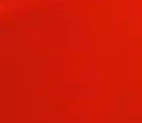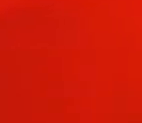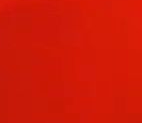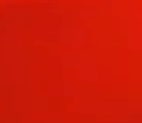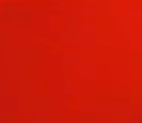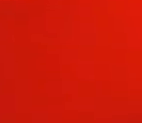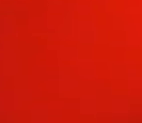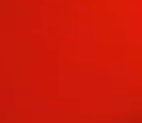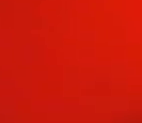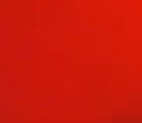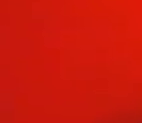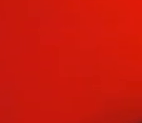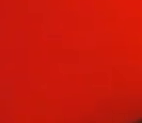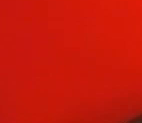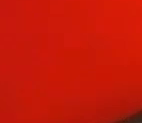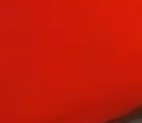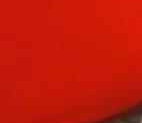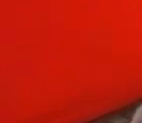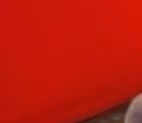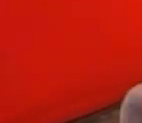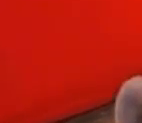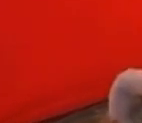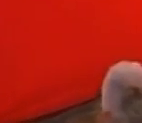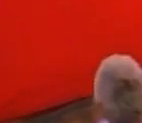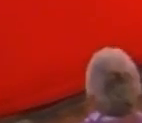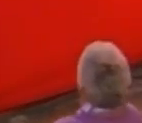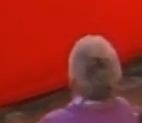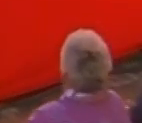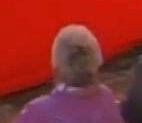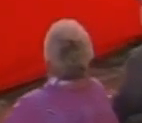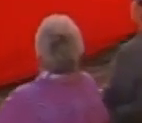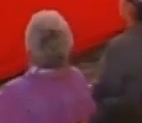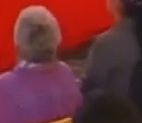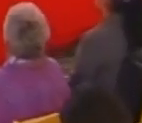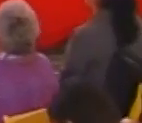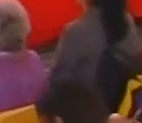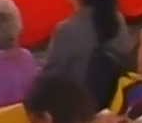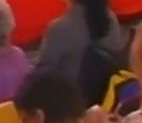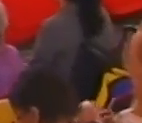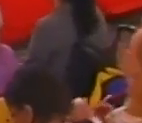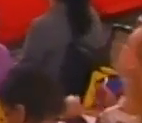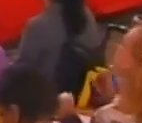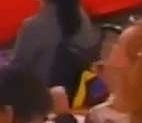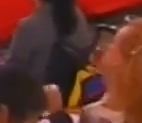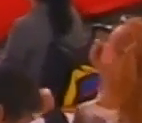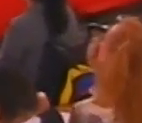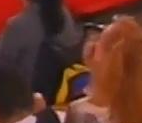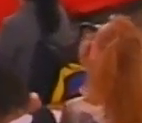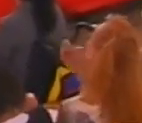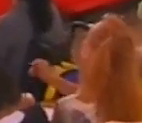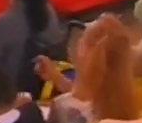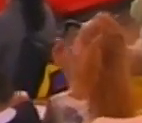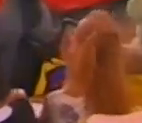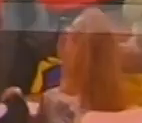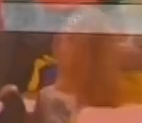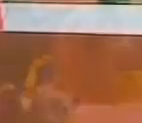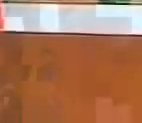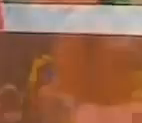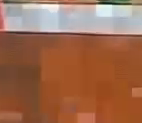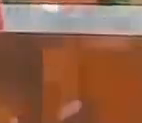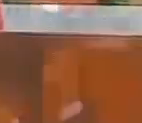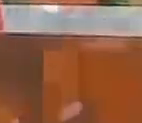aquí nos llenamos nosotros profundamente de orgullo porque estamos acompañados